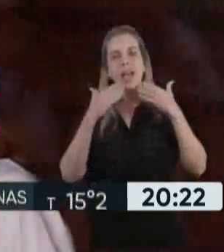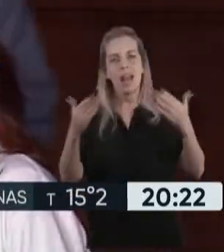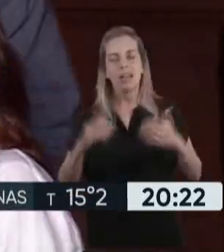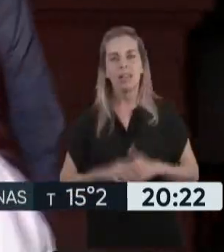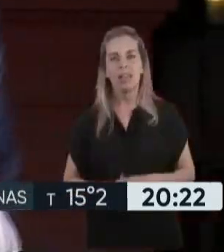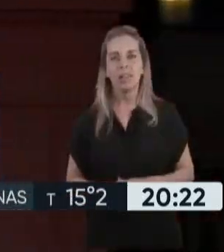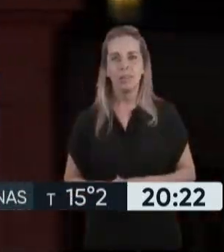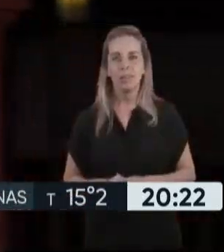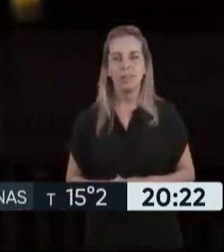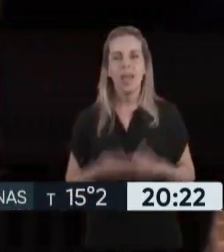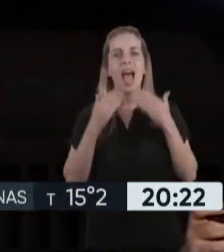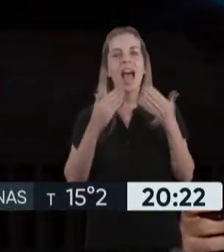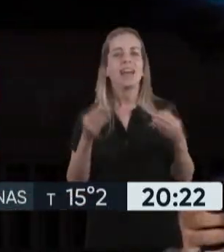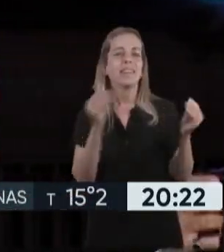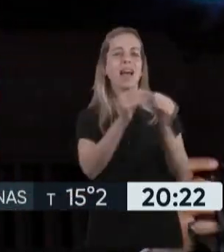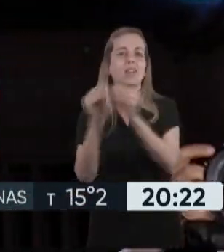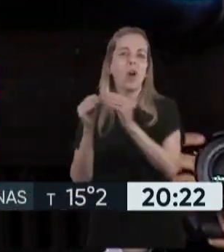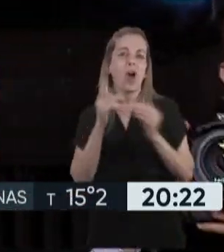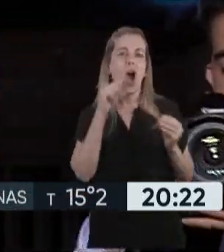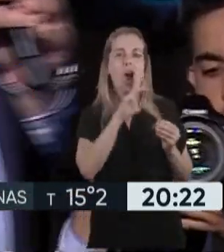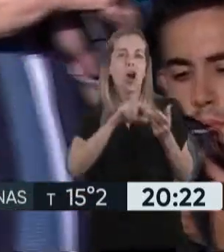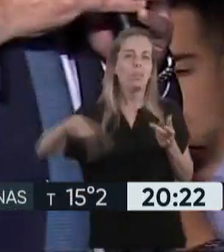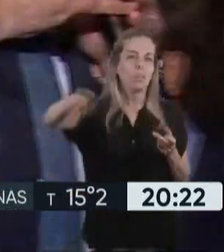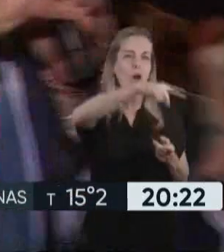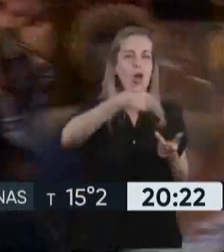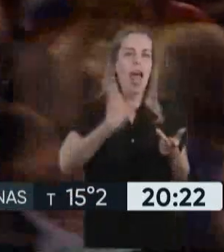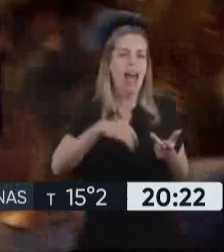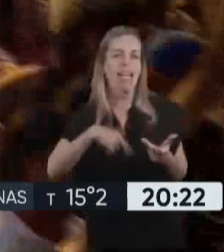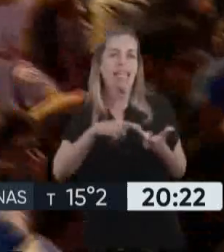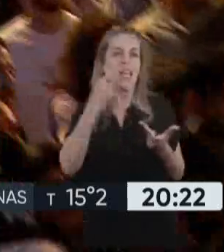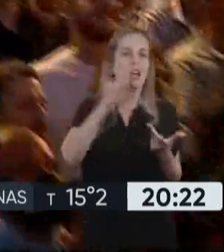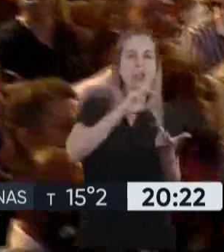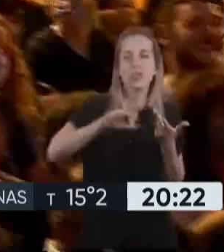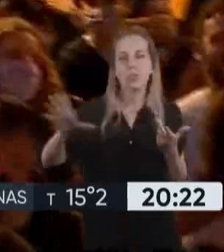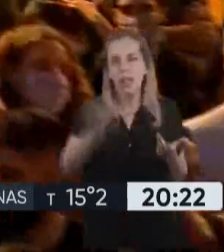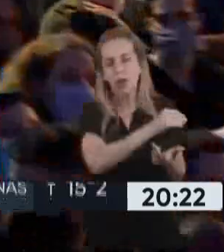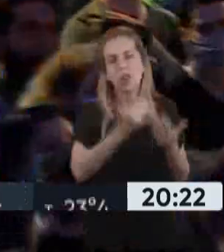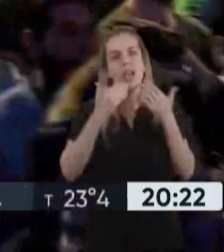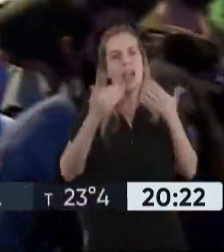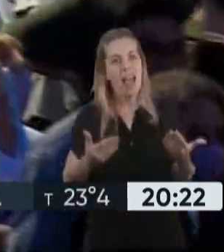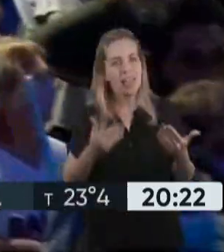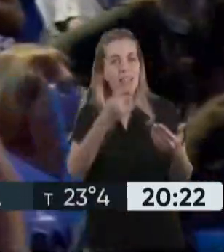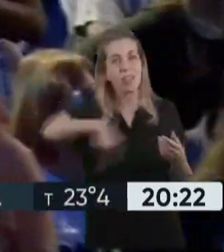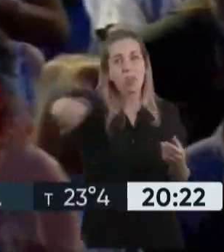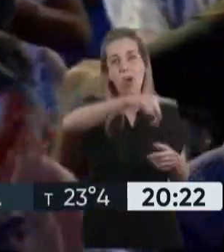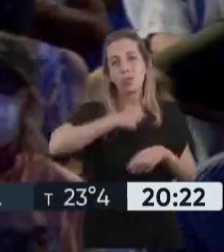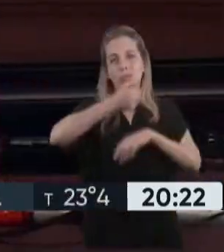Gracias, compañeros, compañeras, argentinos, argentinas. Gracias por estar hoy